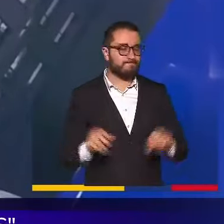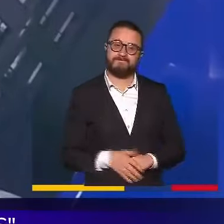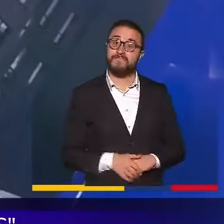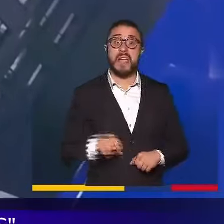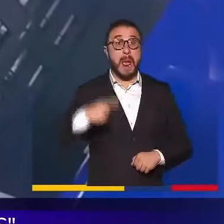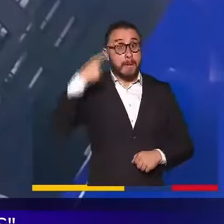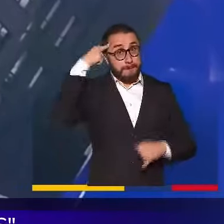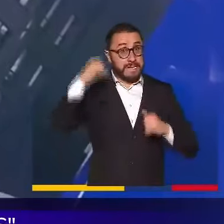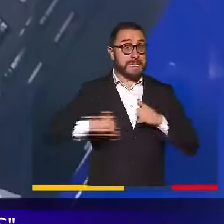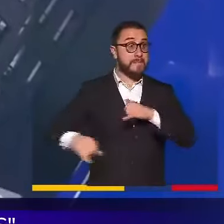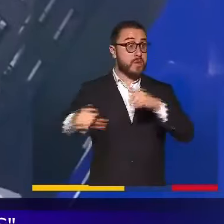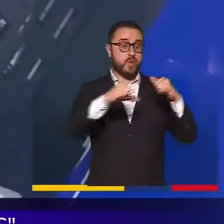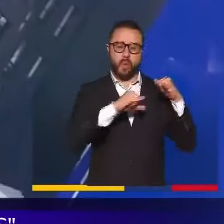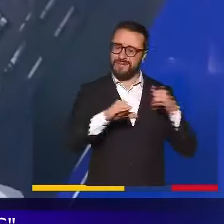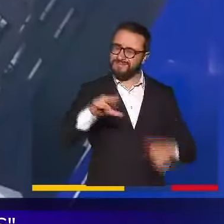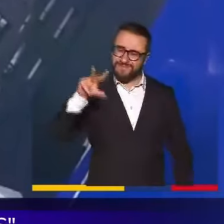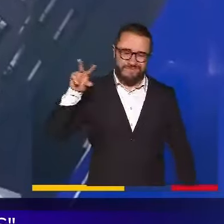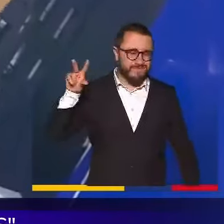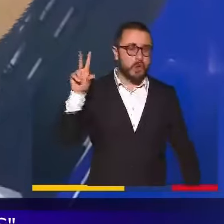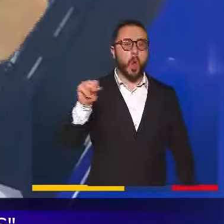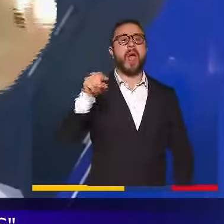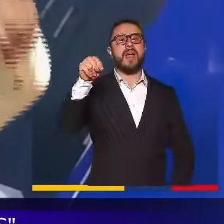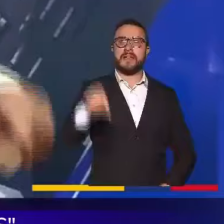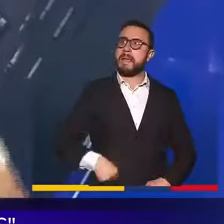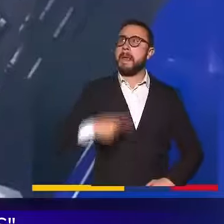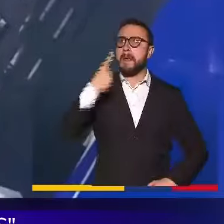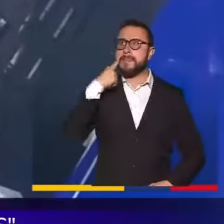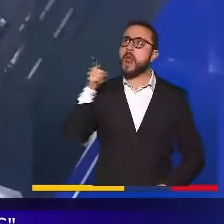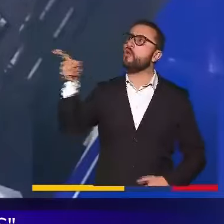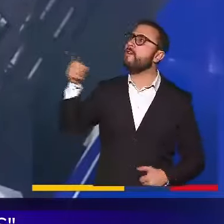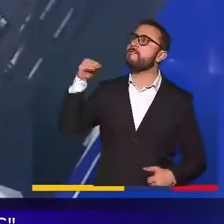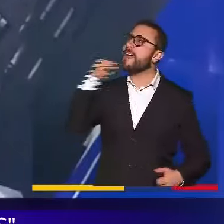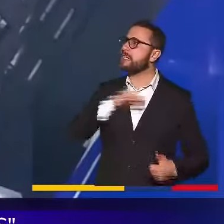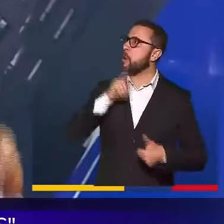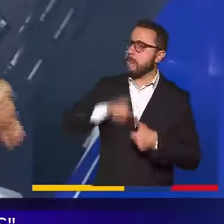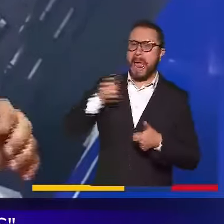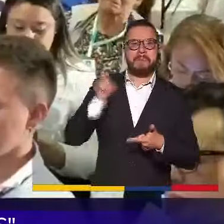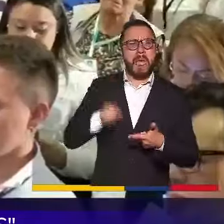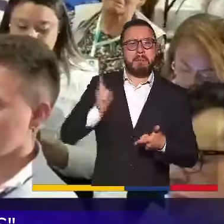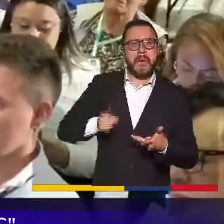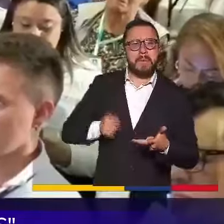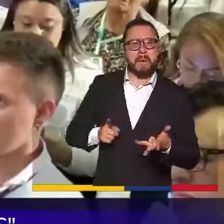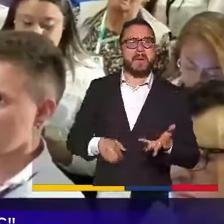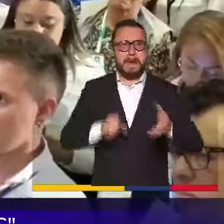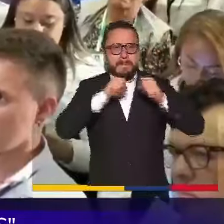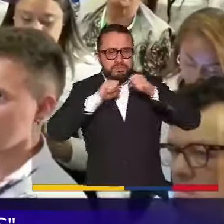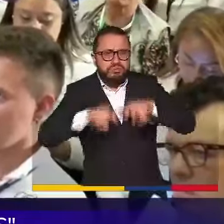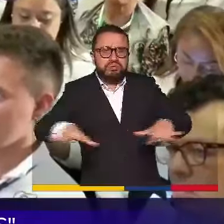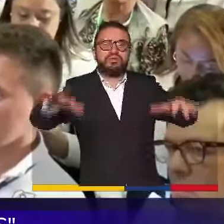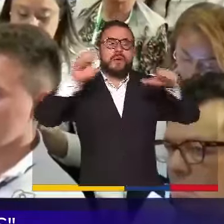pensamiento único, aquí se les va a decir cuáles son sus mentiras y